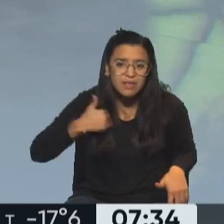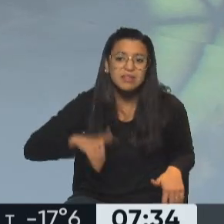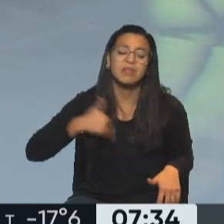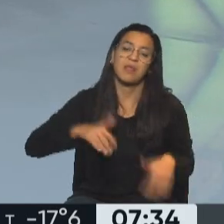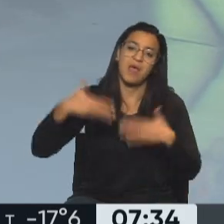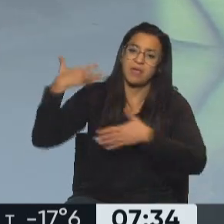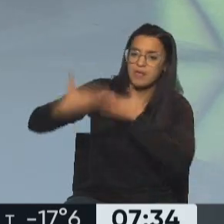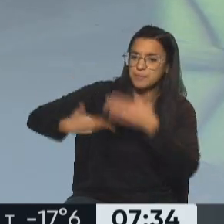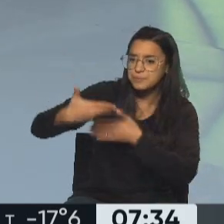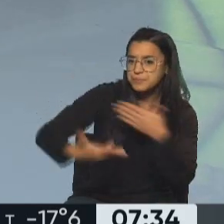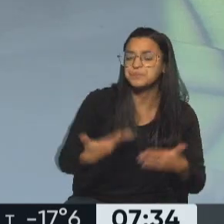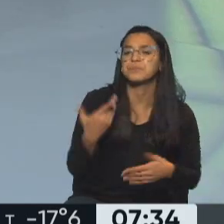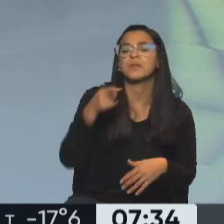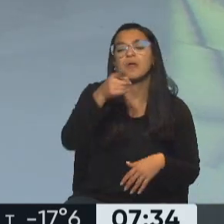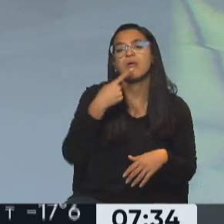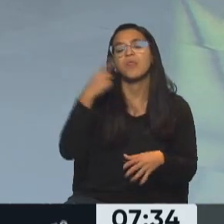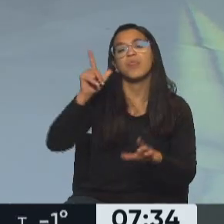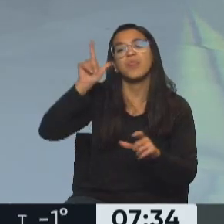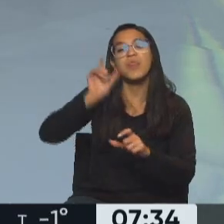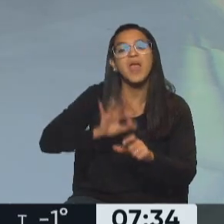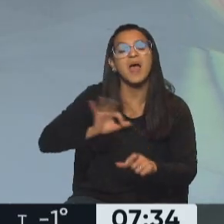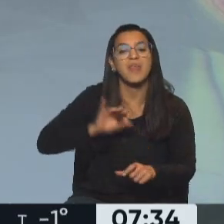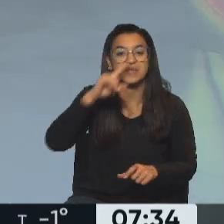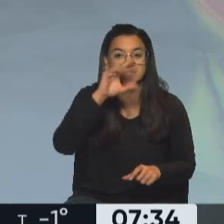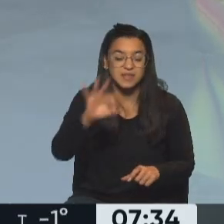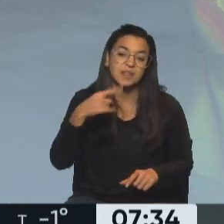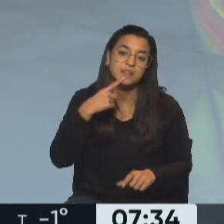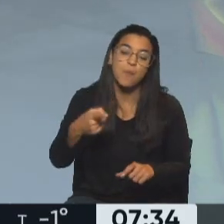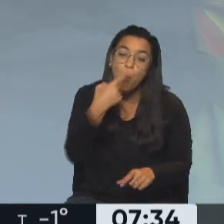generación, surgida en la década de los 70. Súper interesante. Al ser